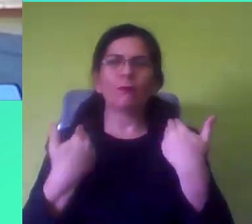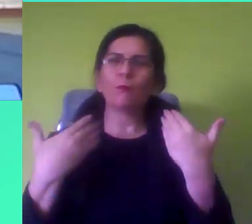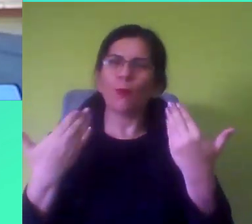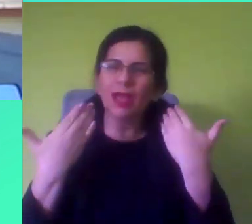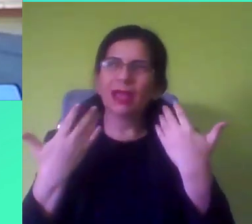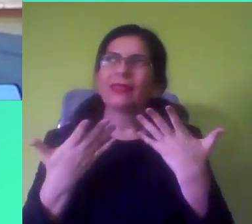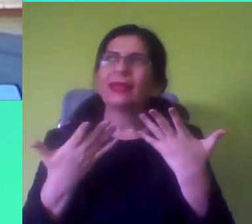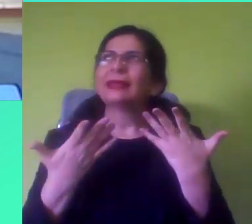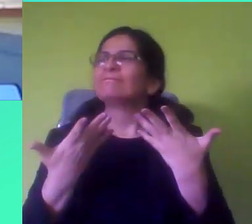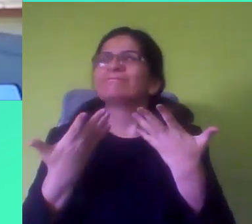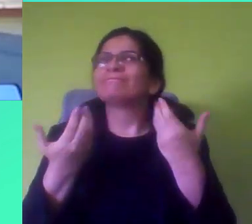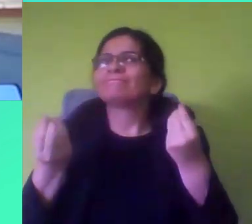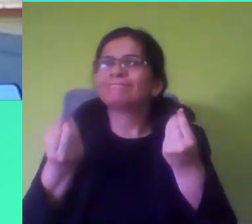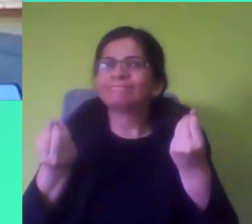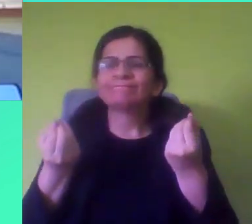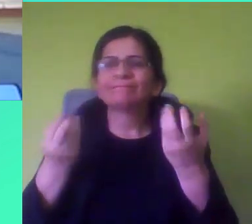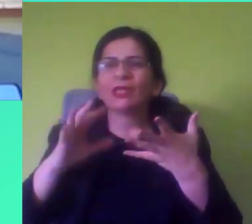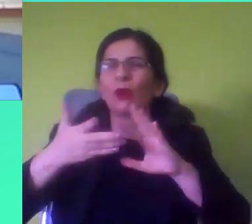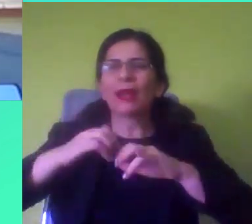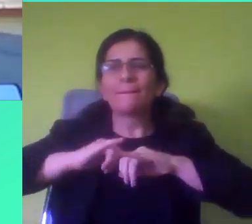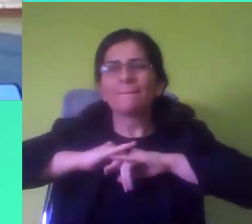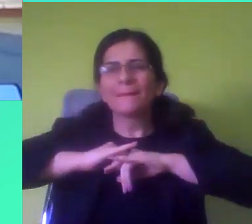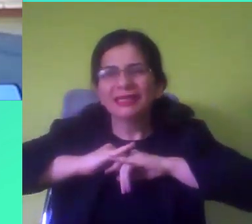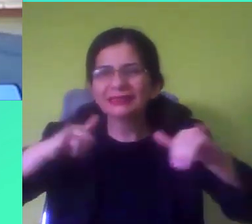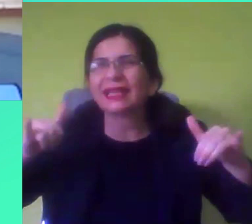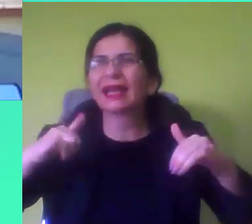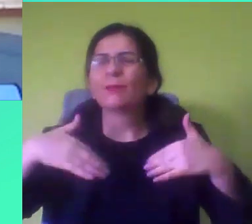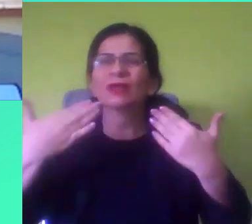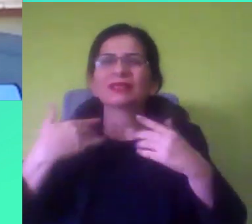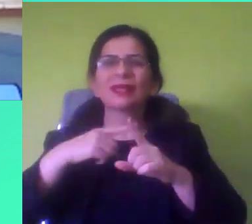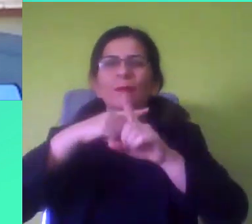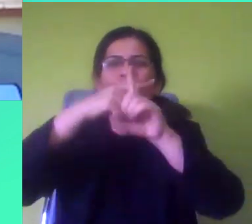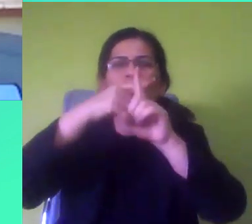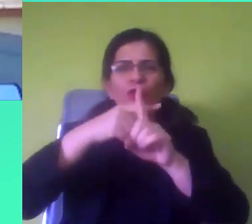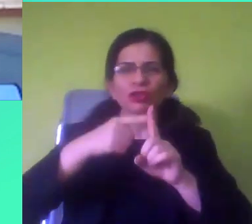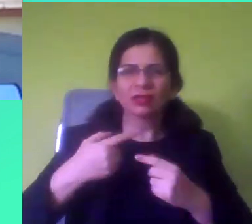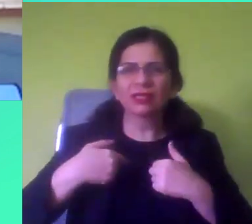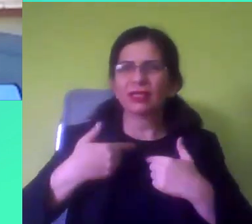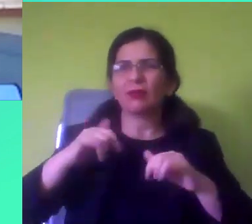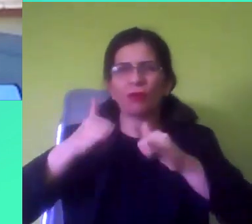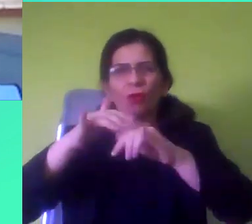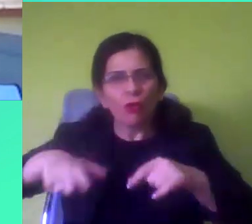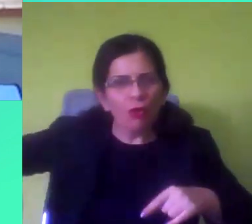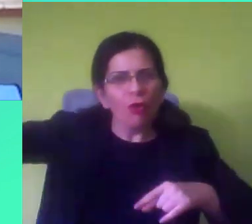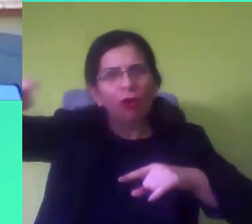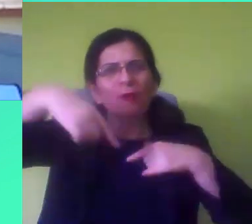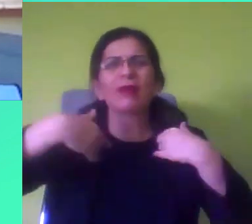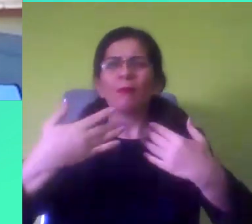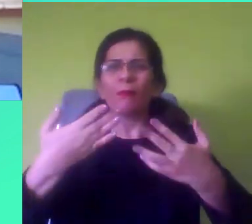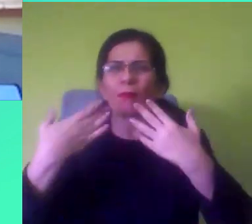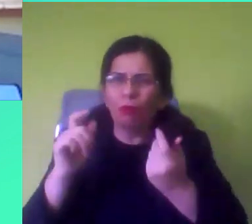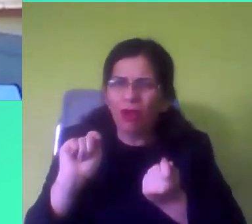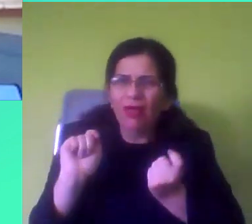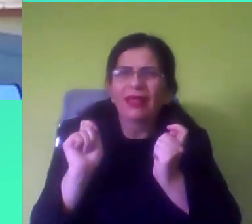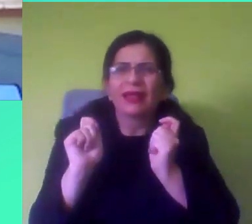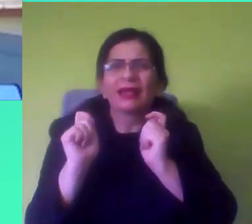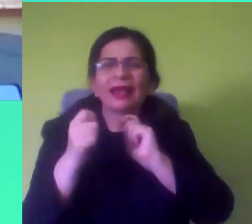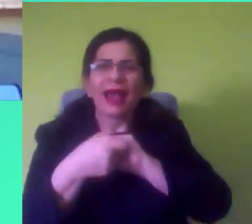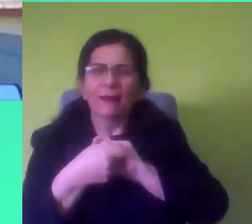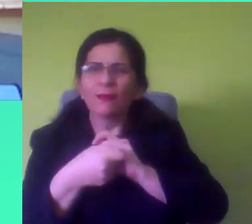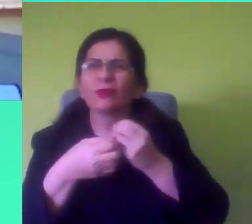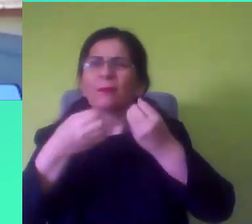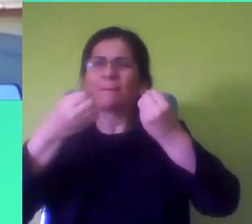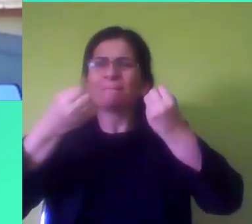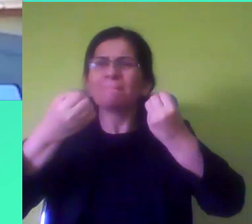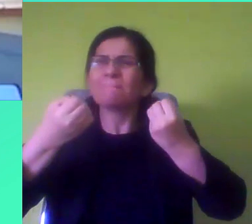un mensaje de optimismo, de que nosotros podemos modificar esta conducta,